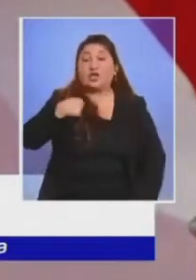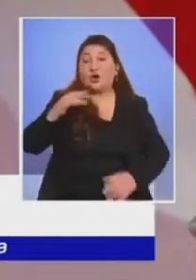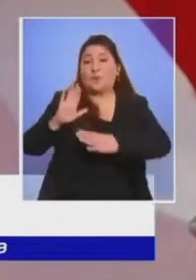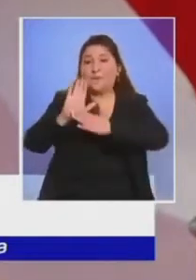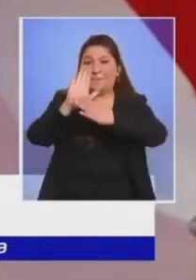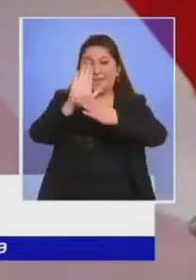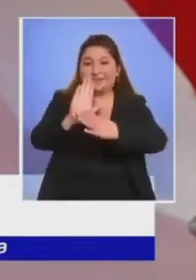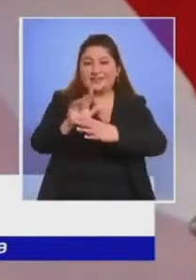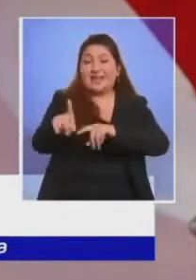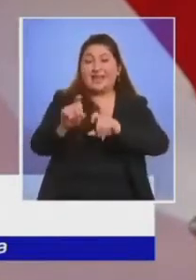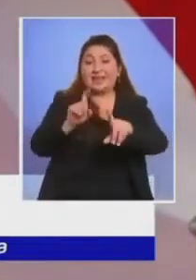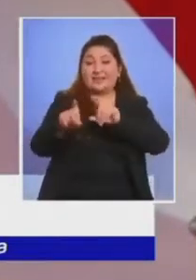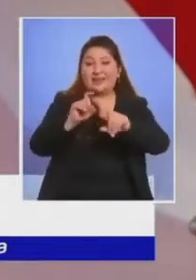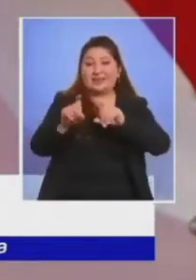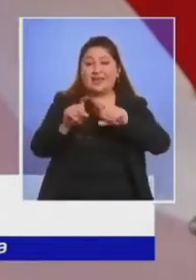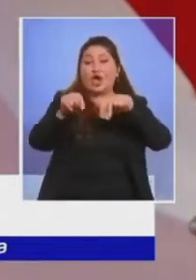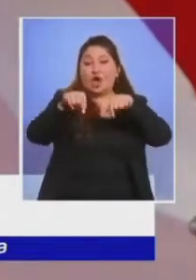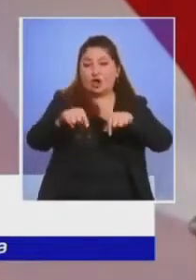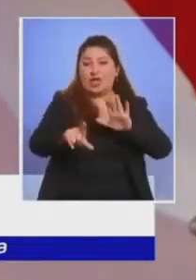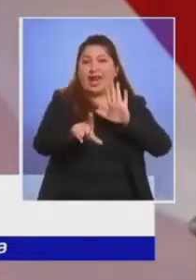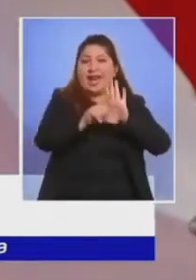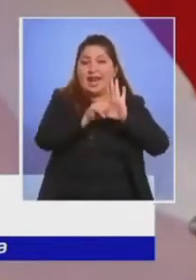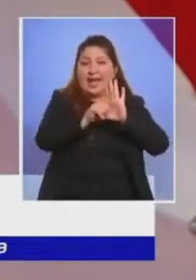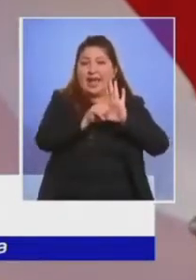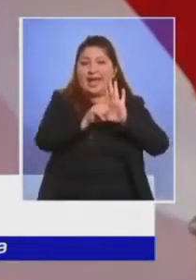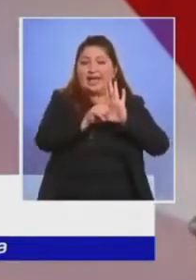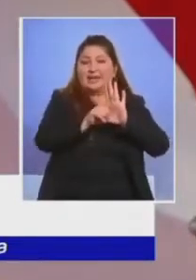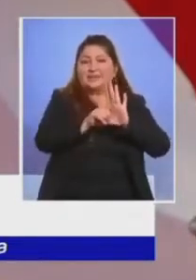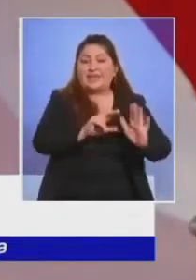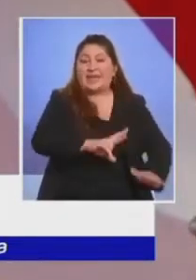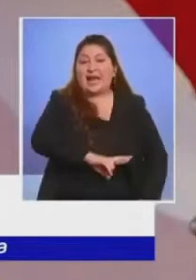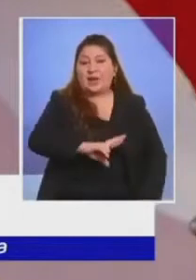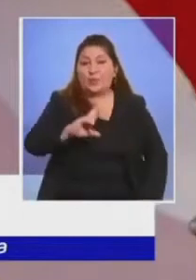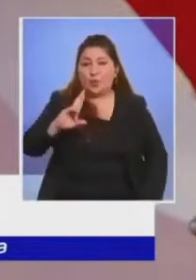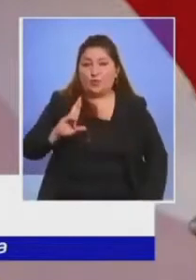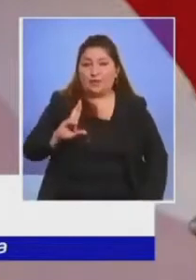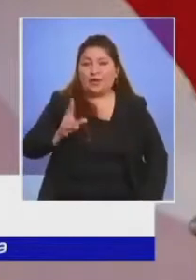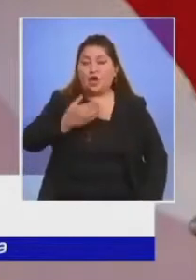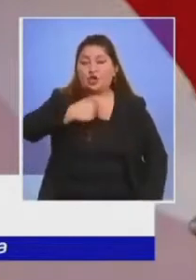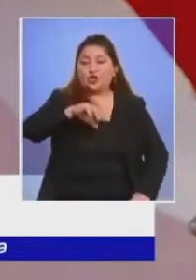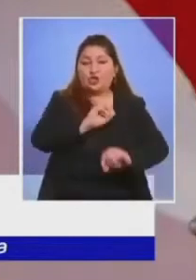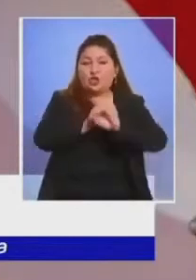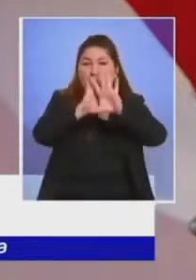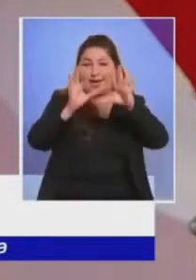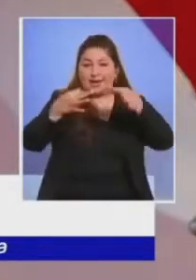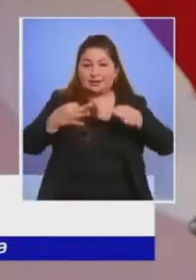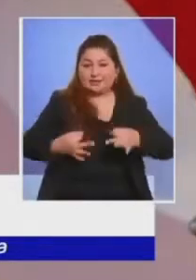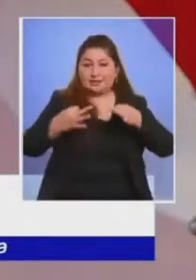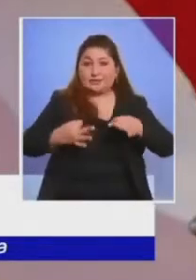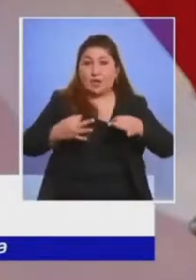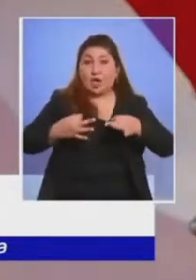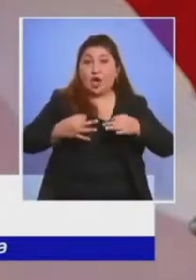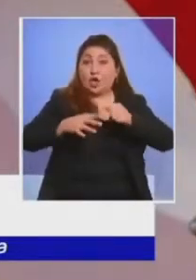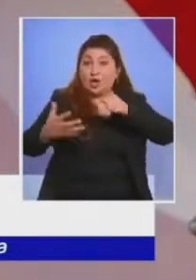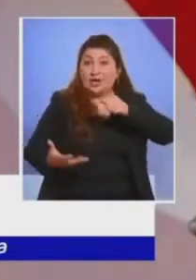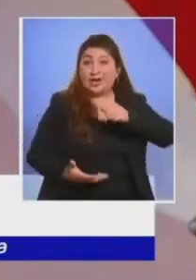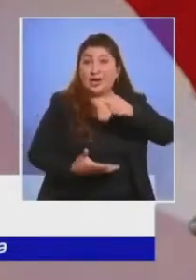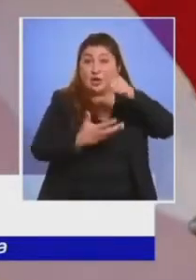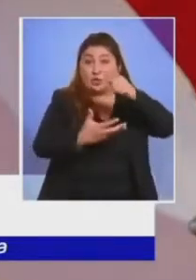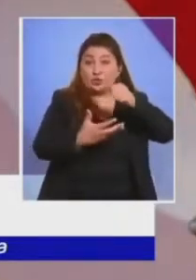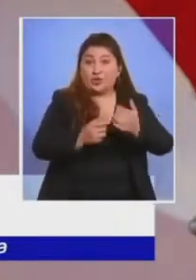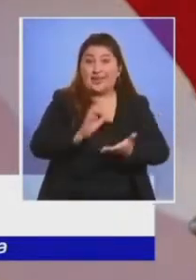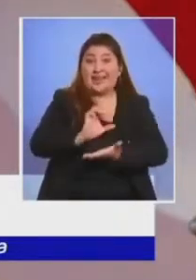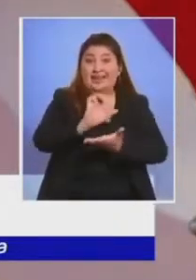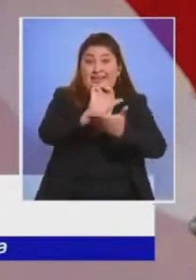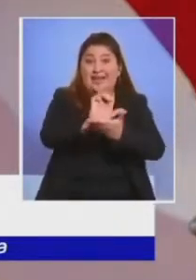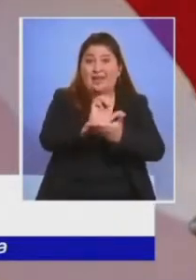hemos defendido y hoy día ya es ley de la República. Es decir, nosotros tenemos una clara convicción en que con los recursos del Estado no es posible lucrar, y no es